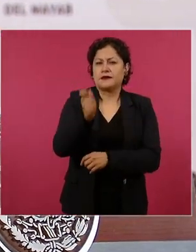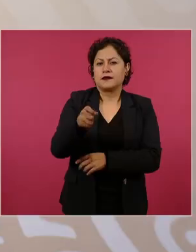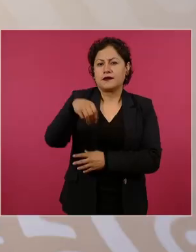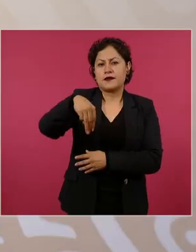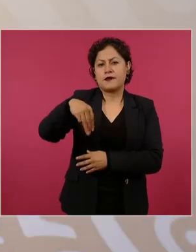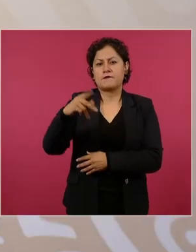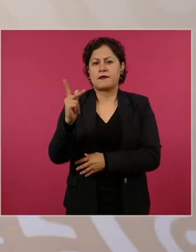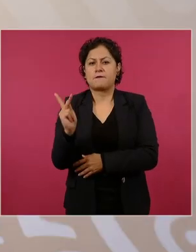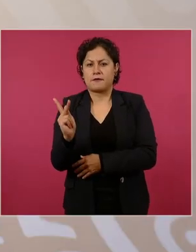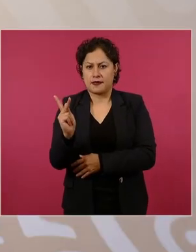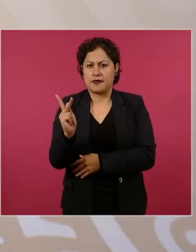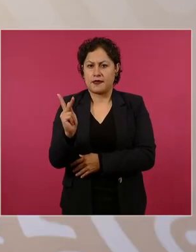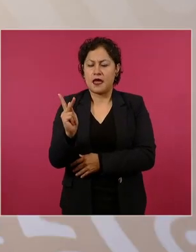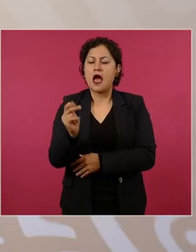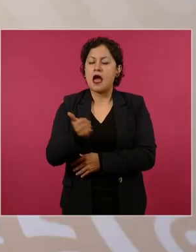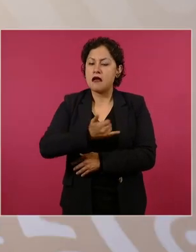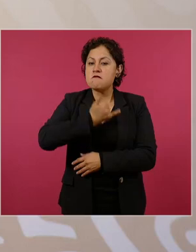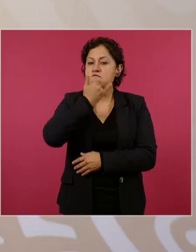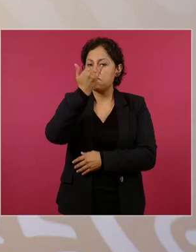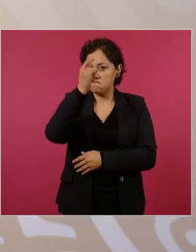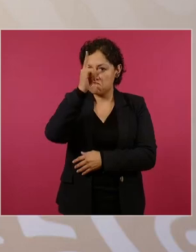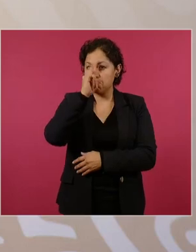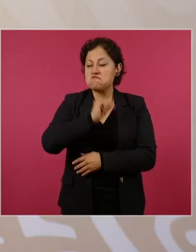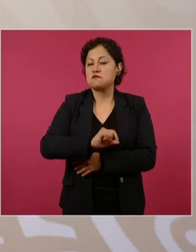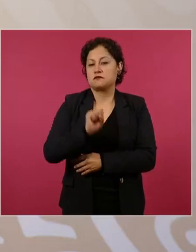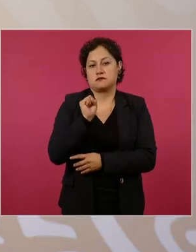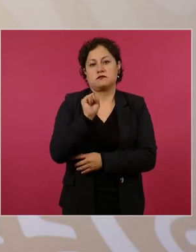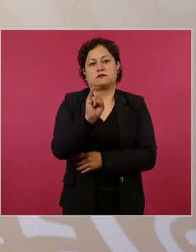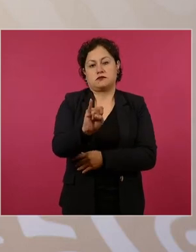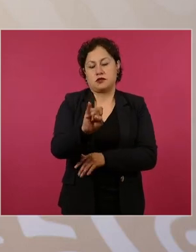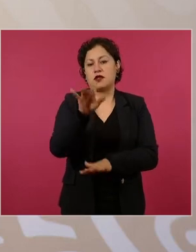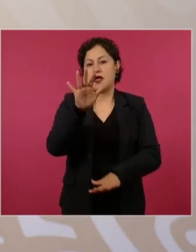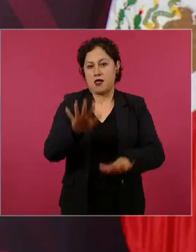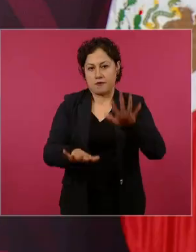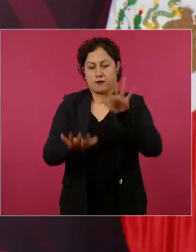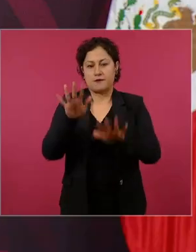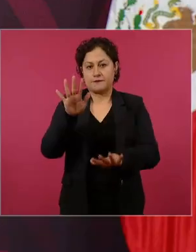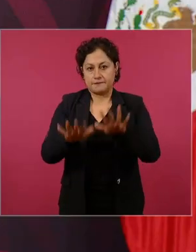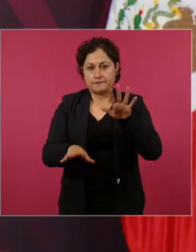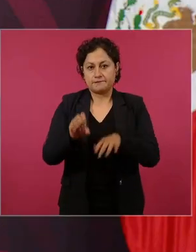en ocasiones, ¿sí?, las